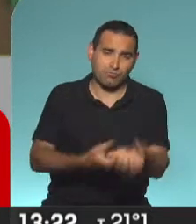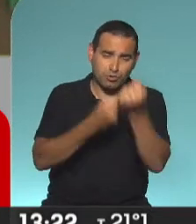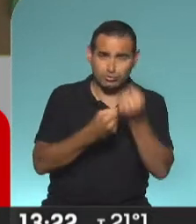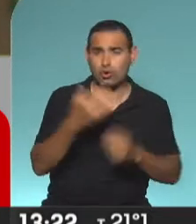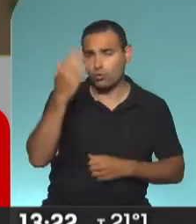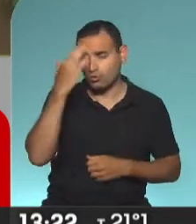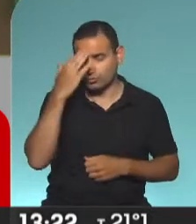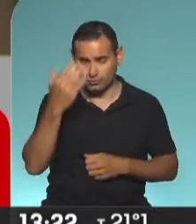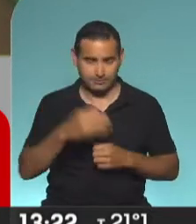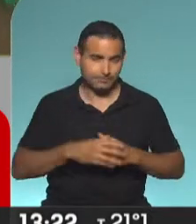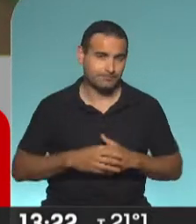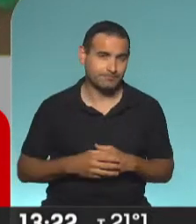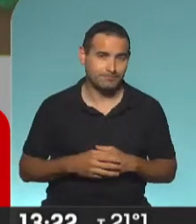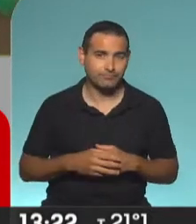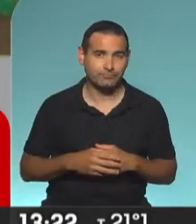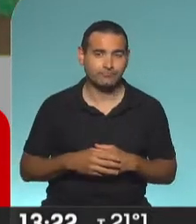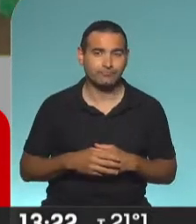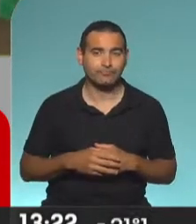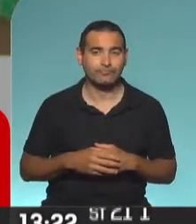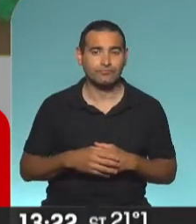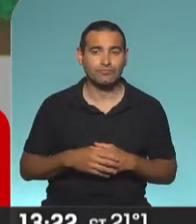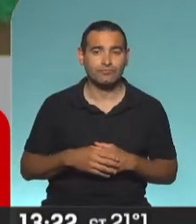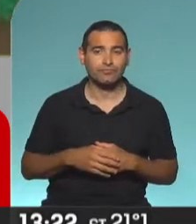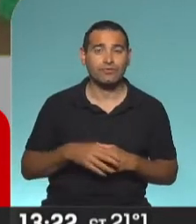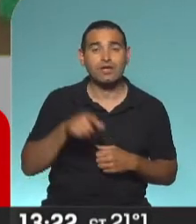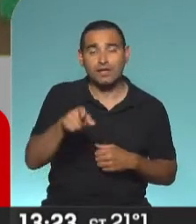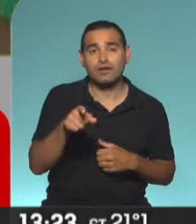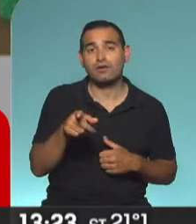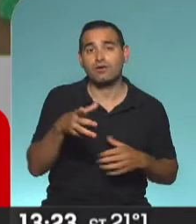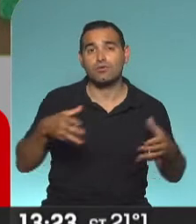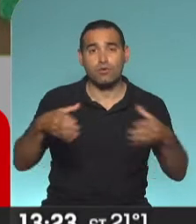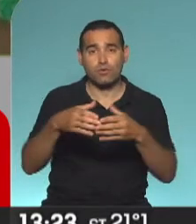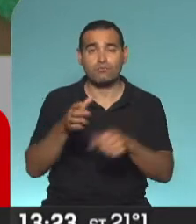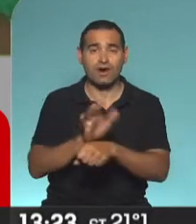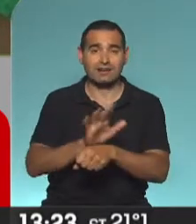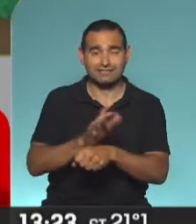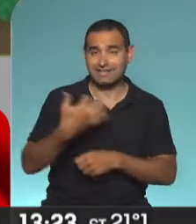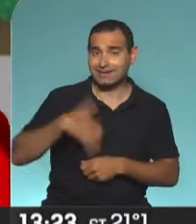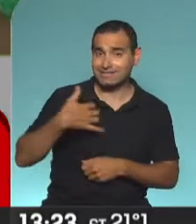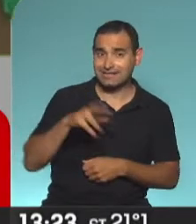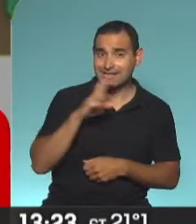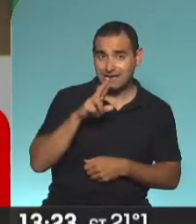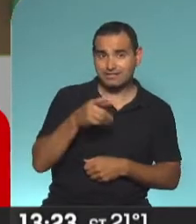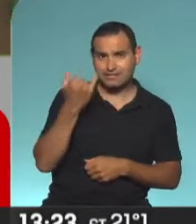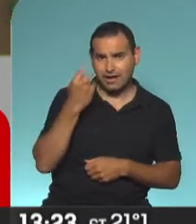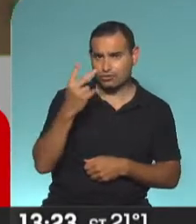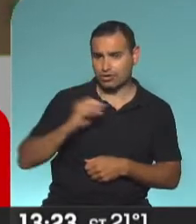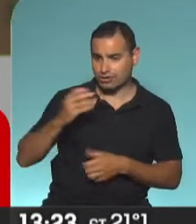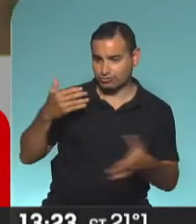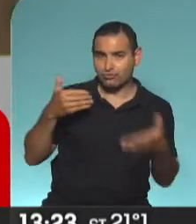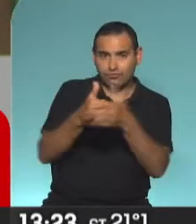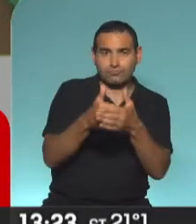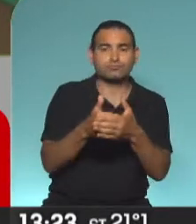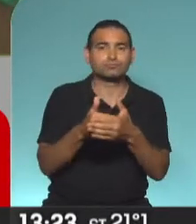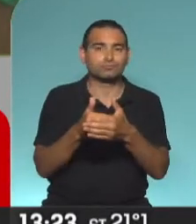las artes, y utilizaron, digo, en principio la colectiva de actrices argentinas desde hace 2 años, este